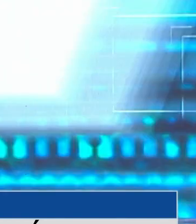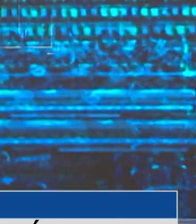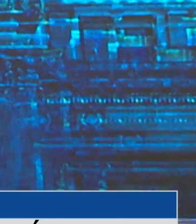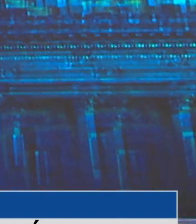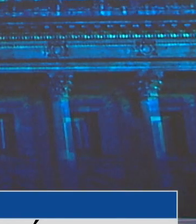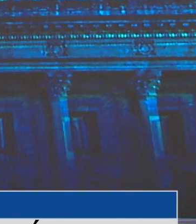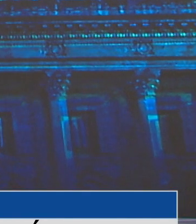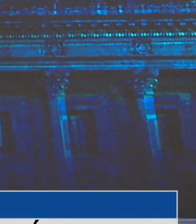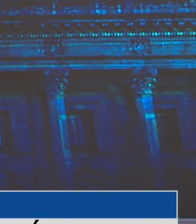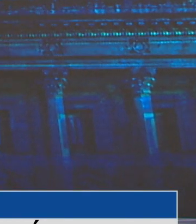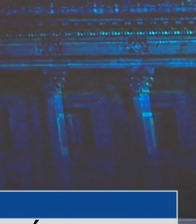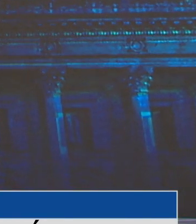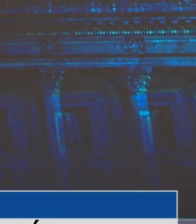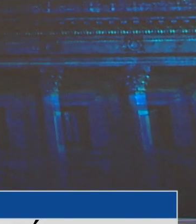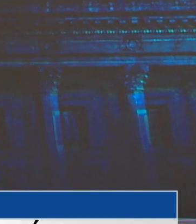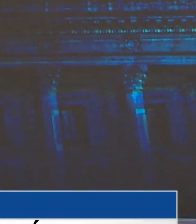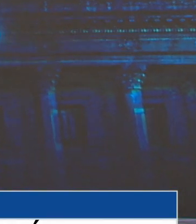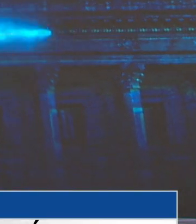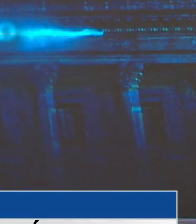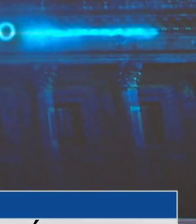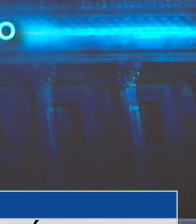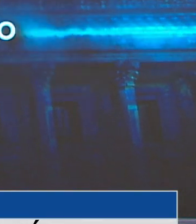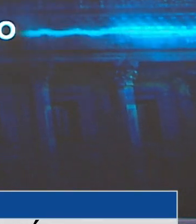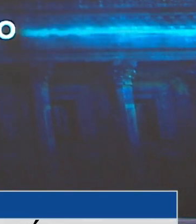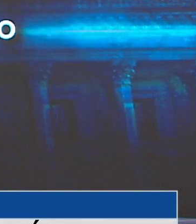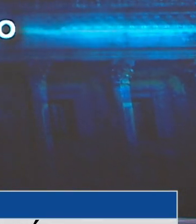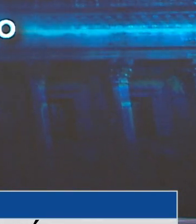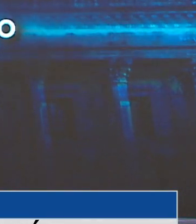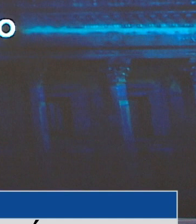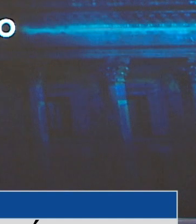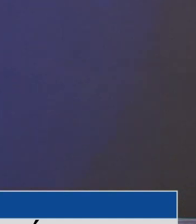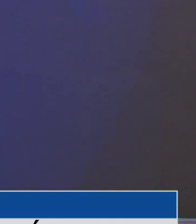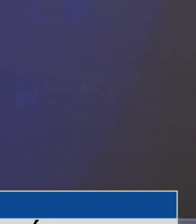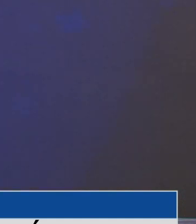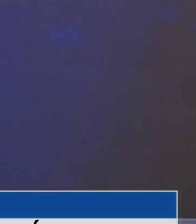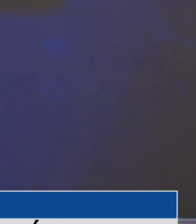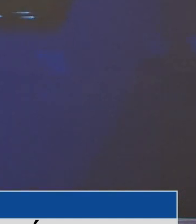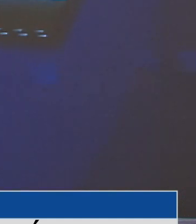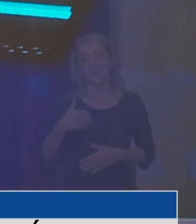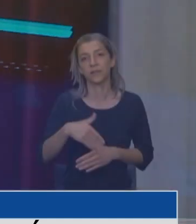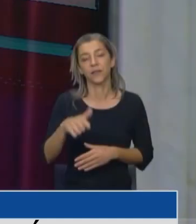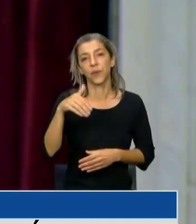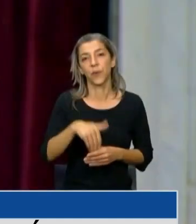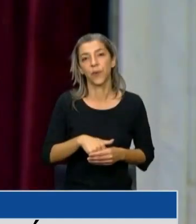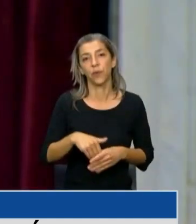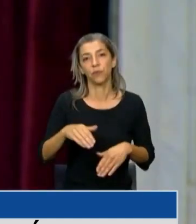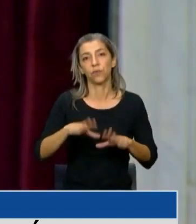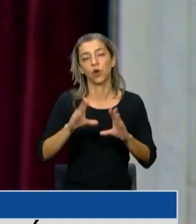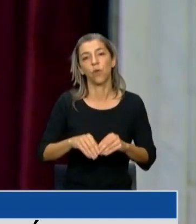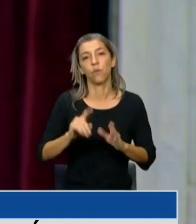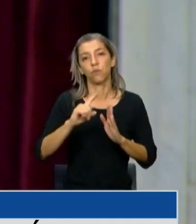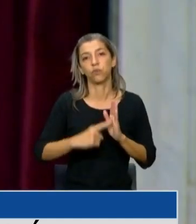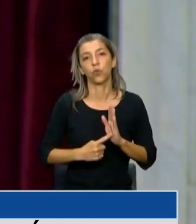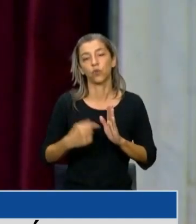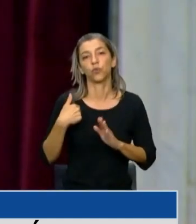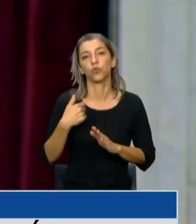de la votación de este proyecto de ley el día de la sesión especial. Se va a votar en general y en particular